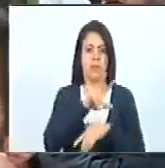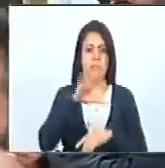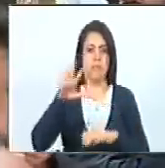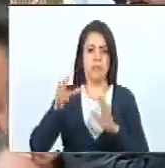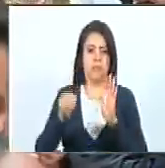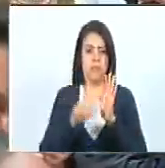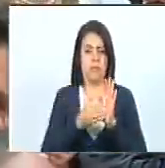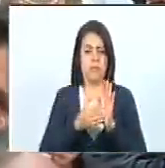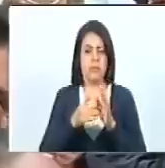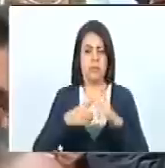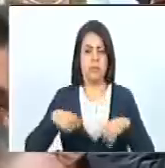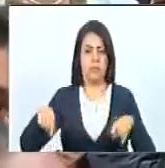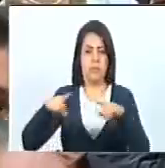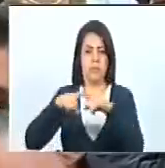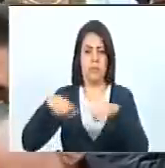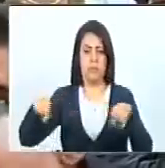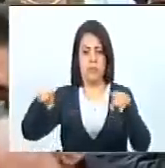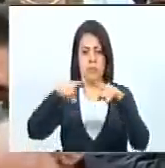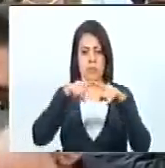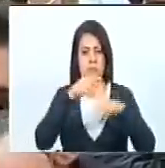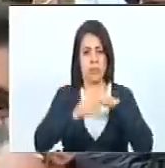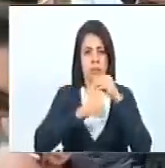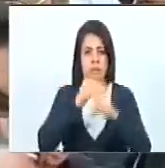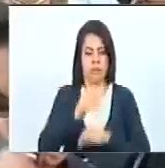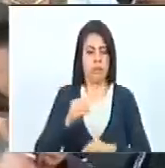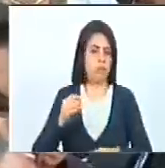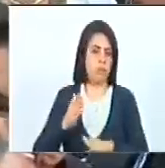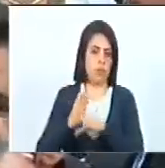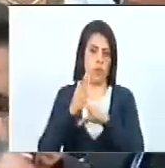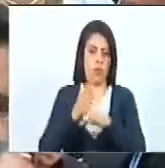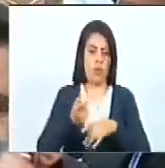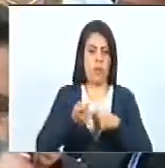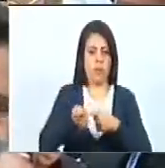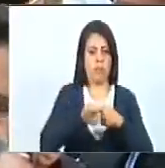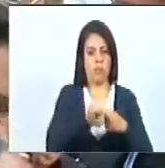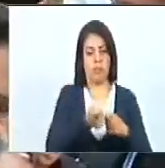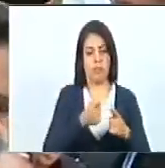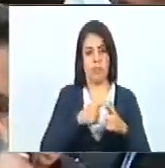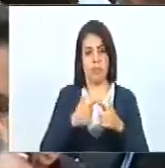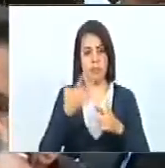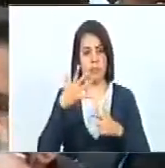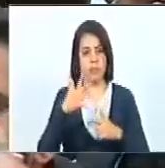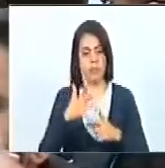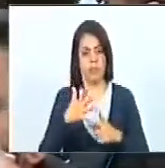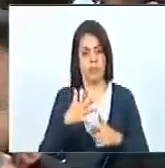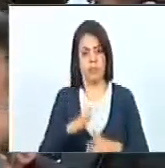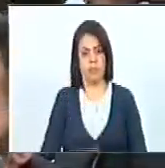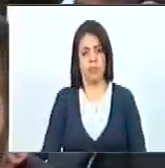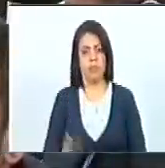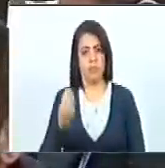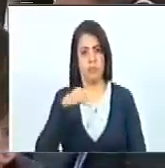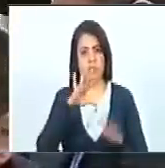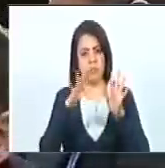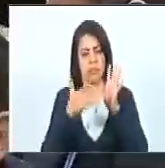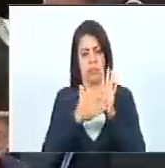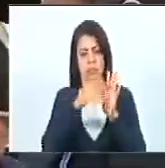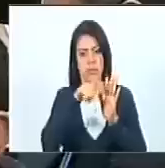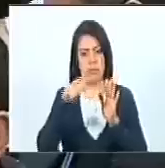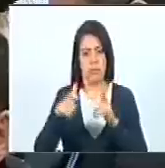350.000 hectáreas, estamos haciendo atentados. Allí aproximadamente, y me quedo corto, hay 10.000